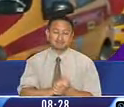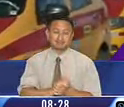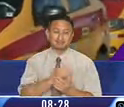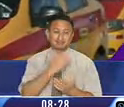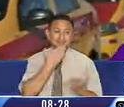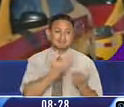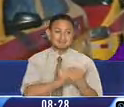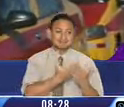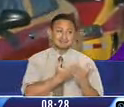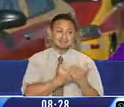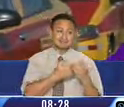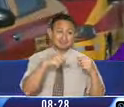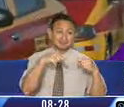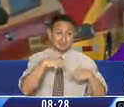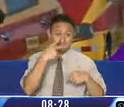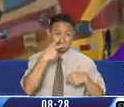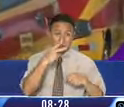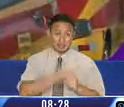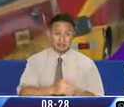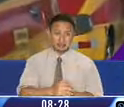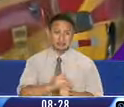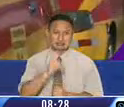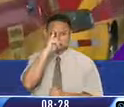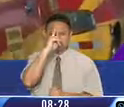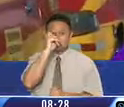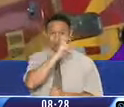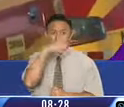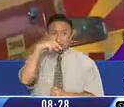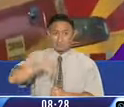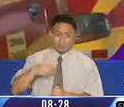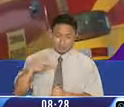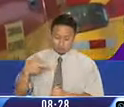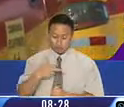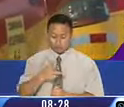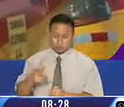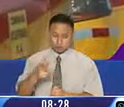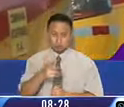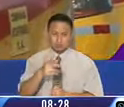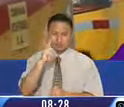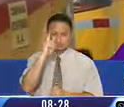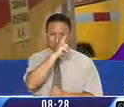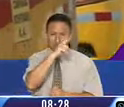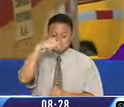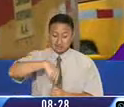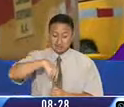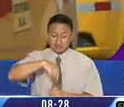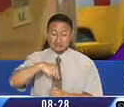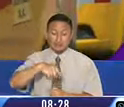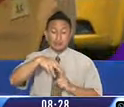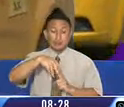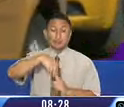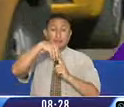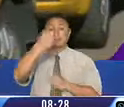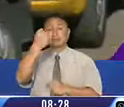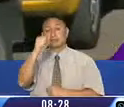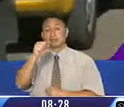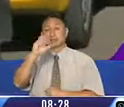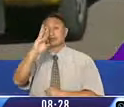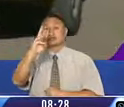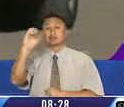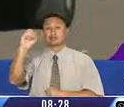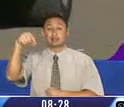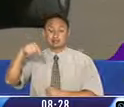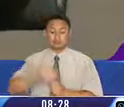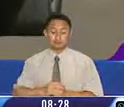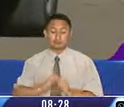imágenes, pues se dificulta la movilidad para ingresar y salir. Los vecinos dicen que este es un acceso a la calle S60, también para la